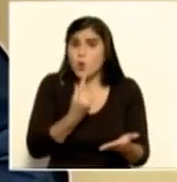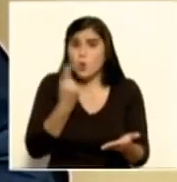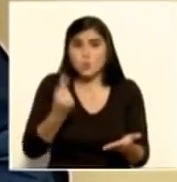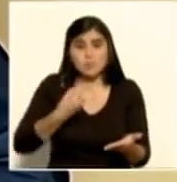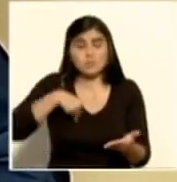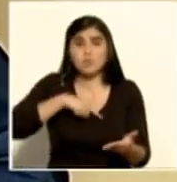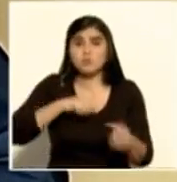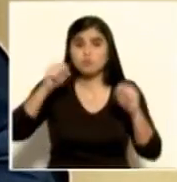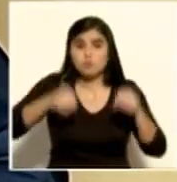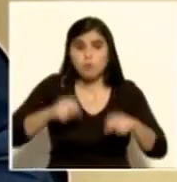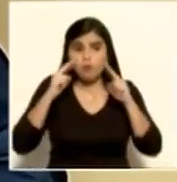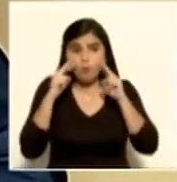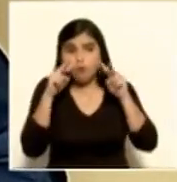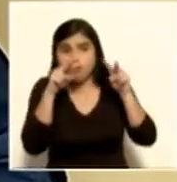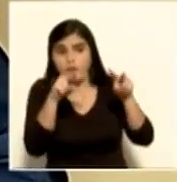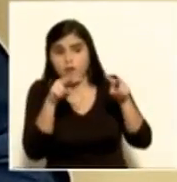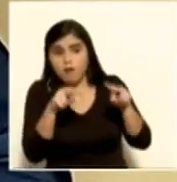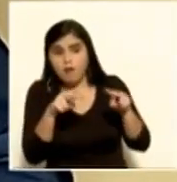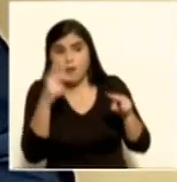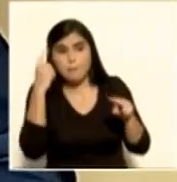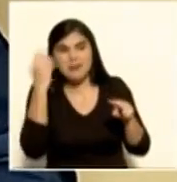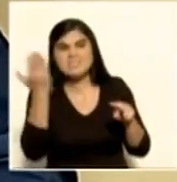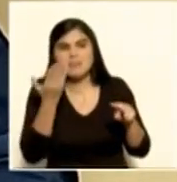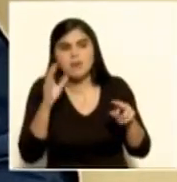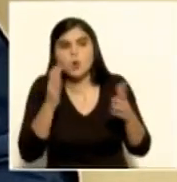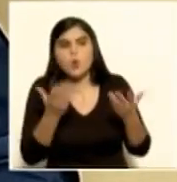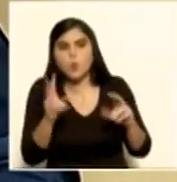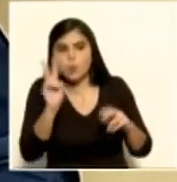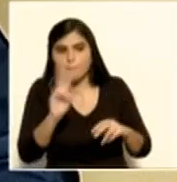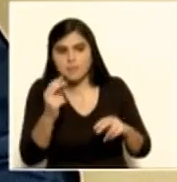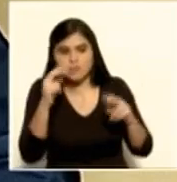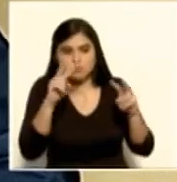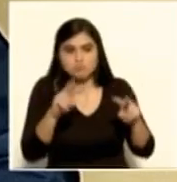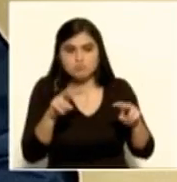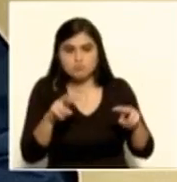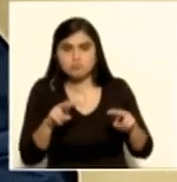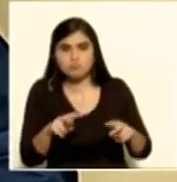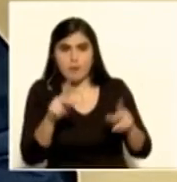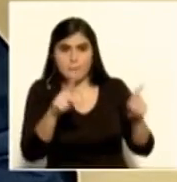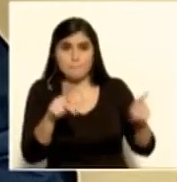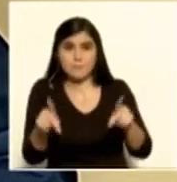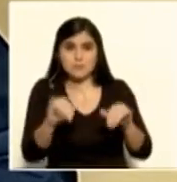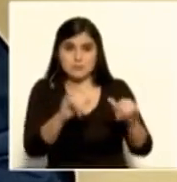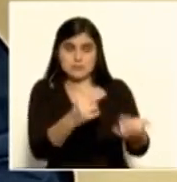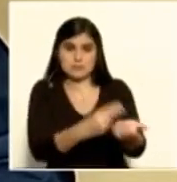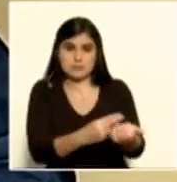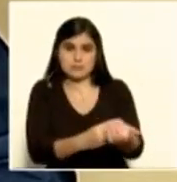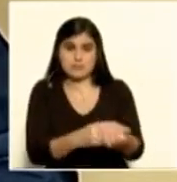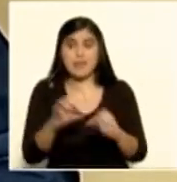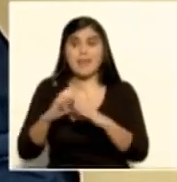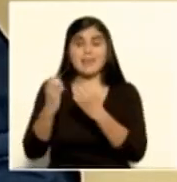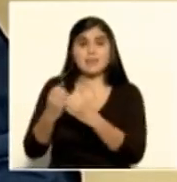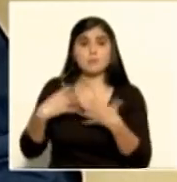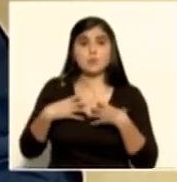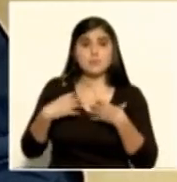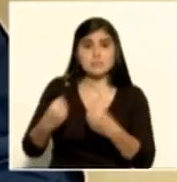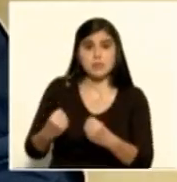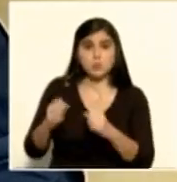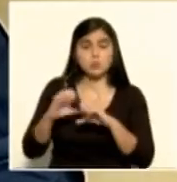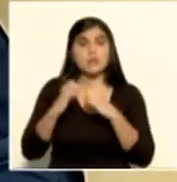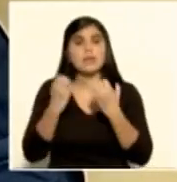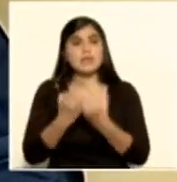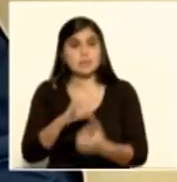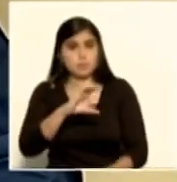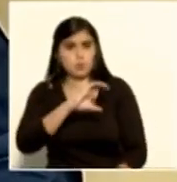este virus. Todo lo demás no lo podemos ver. Los equipos de salud con sus trajes de protección, los equipos de seguridad